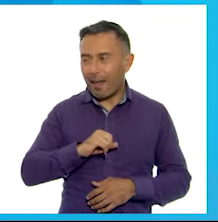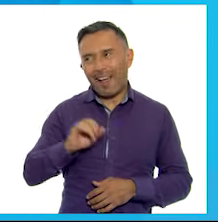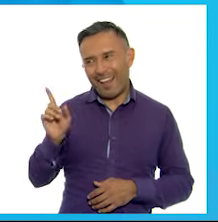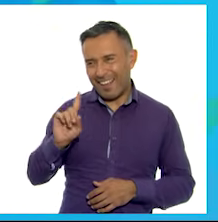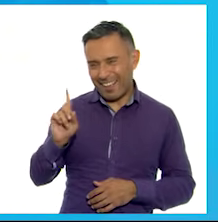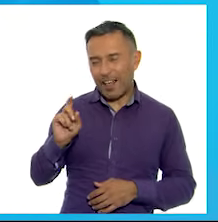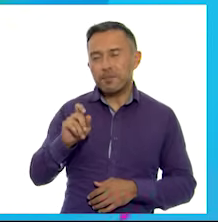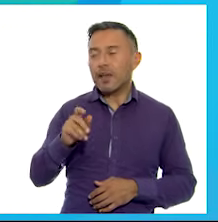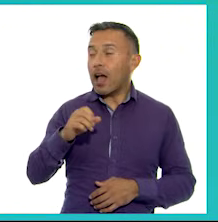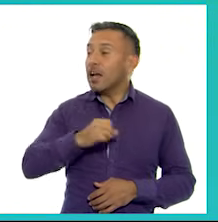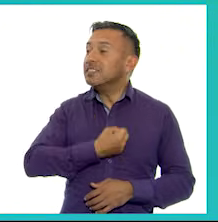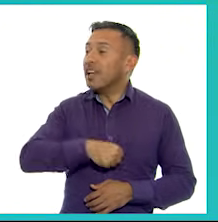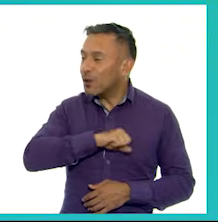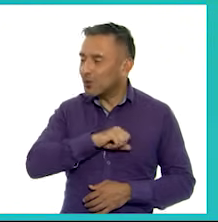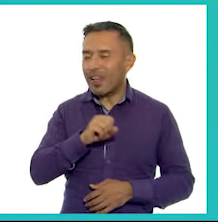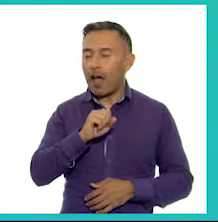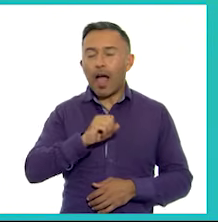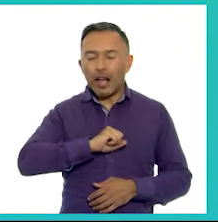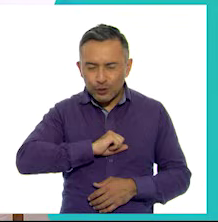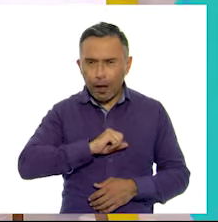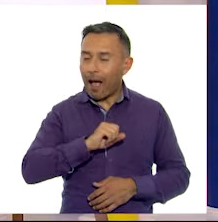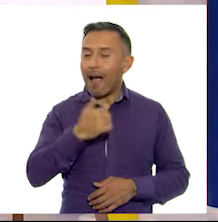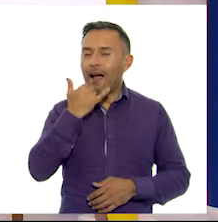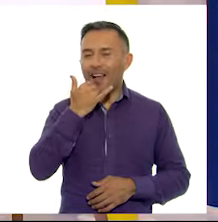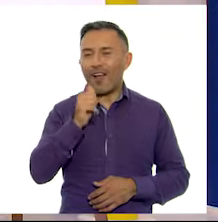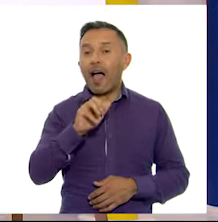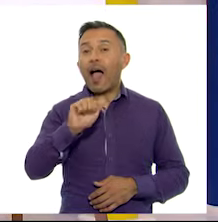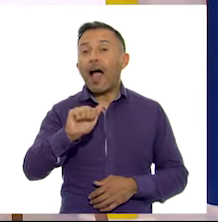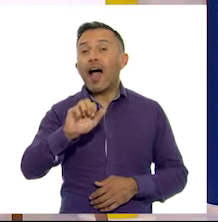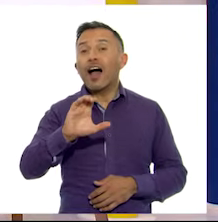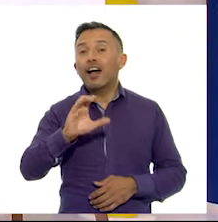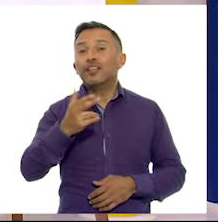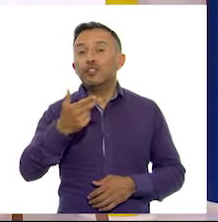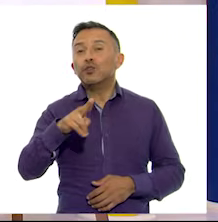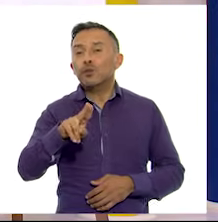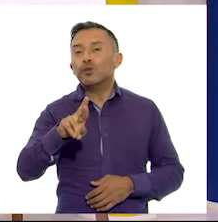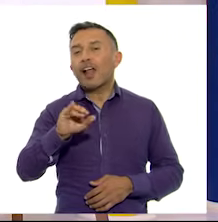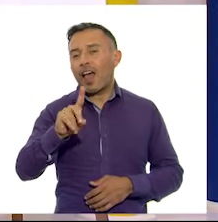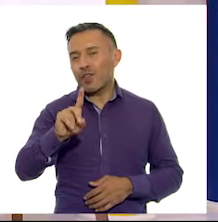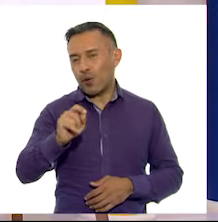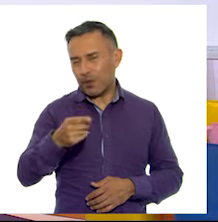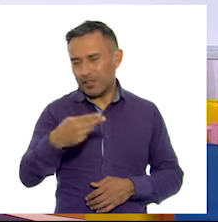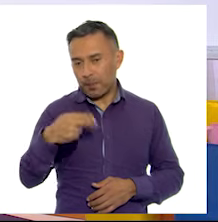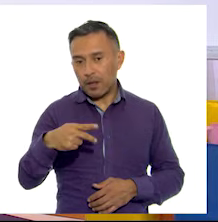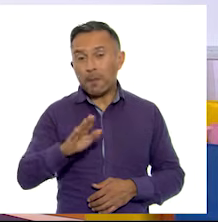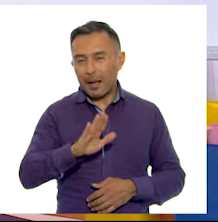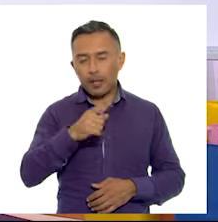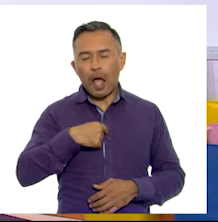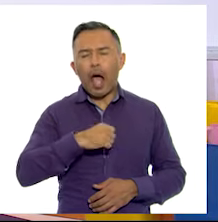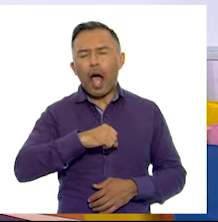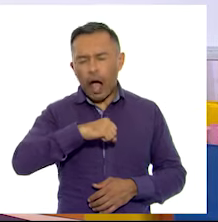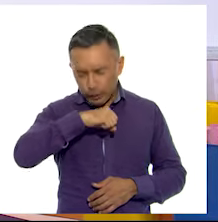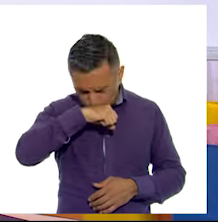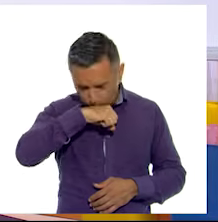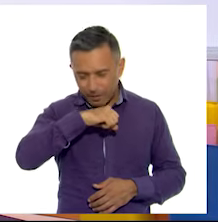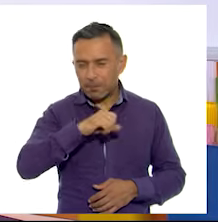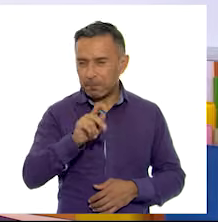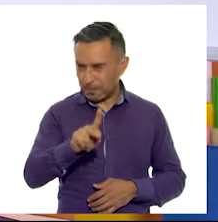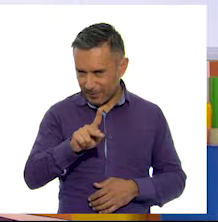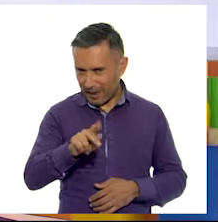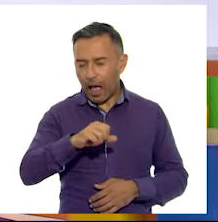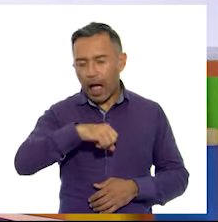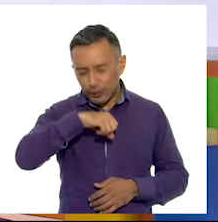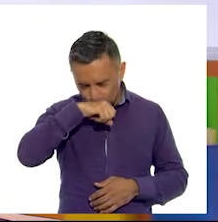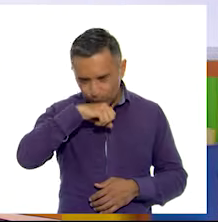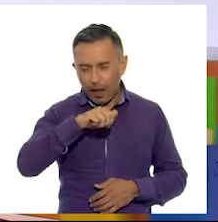achurado. Achurado se llama, así se llama la técnica, achurado. Ándale, como achú, exactamente como uh-huh. Si dices achú,